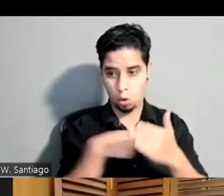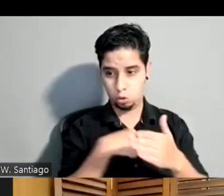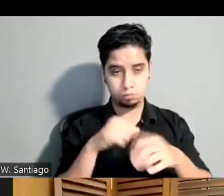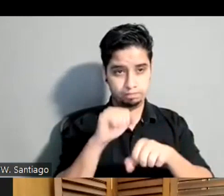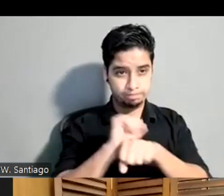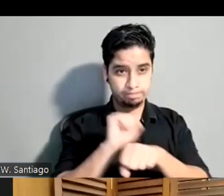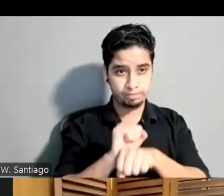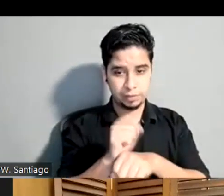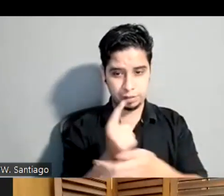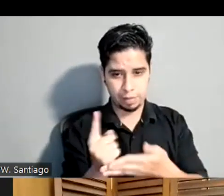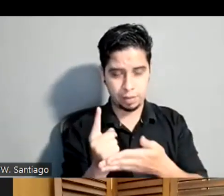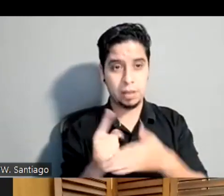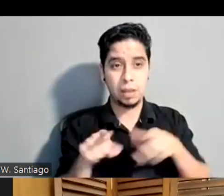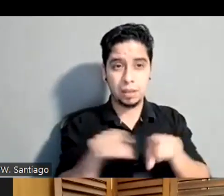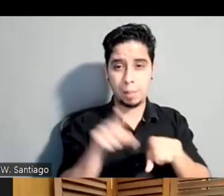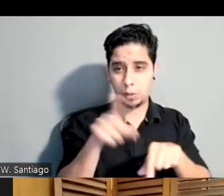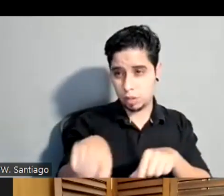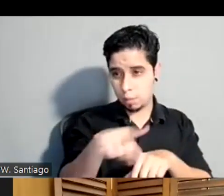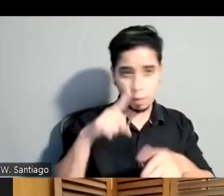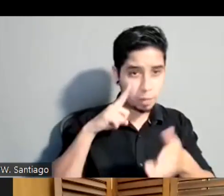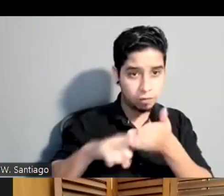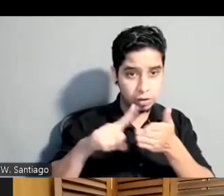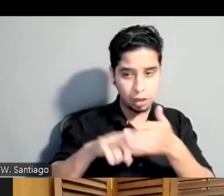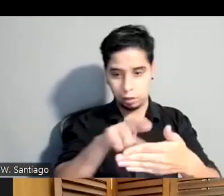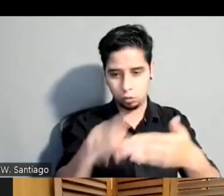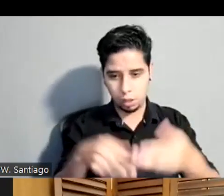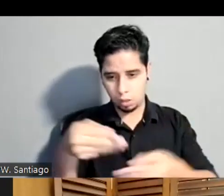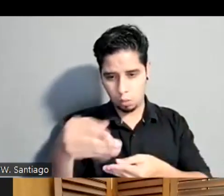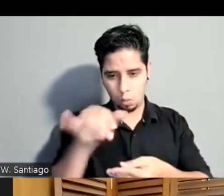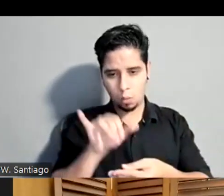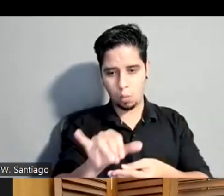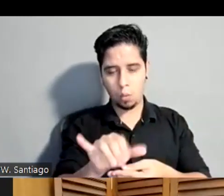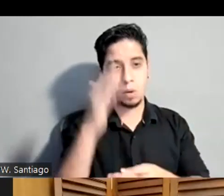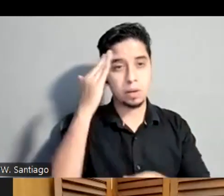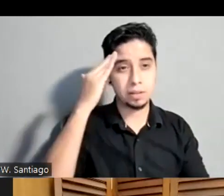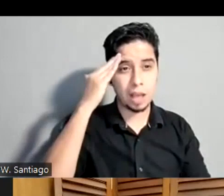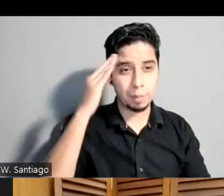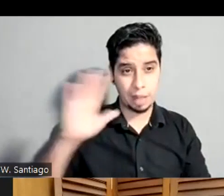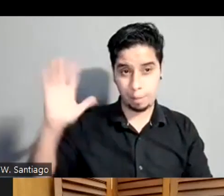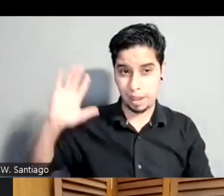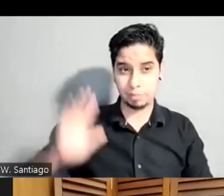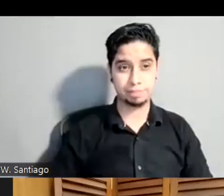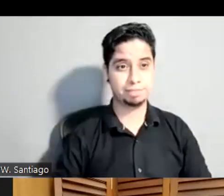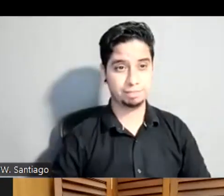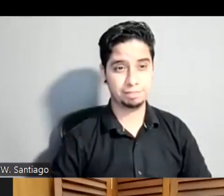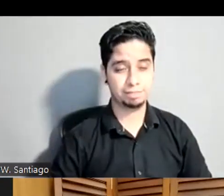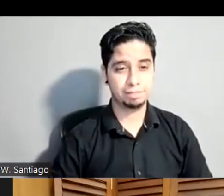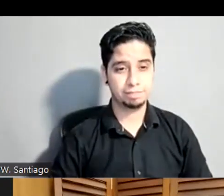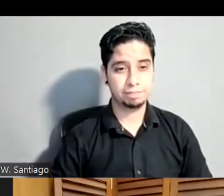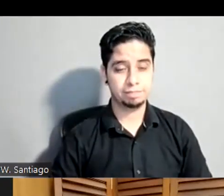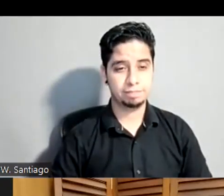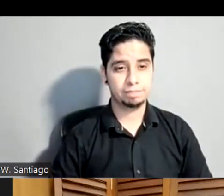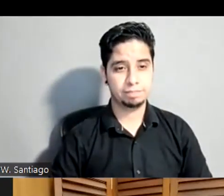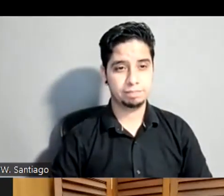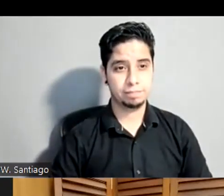y también pueda verificar cómo se comportaron los resultados de las encuestas pasadas. Recuerden de igual forma que